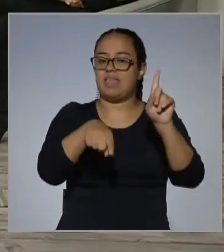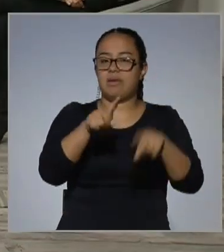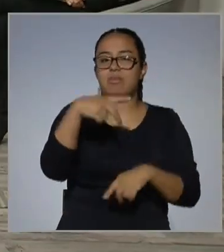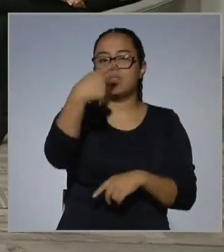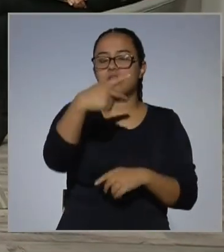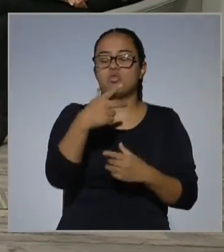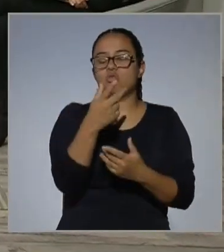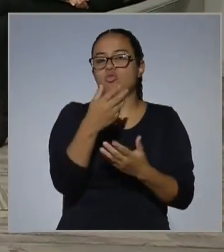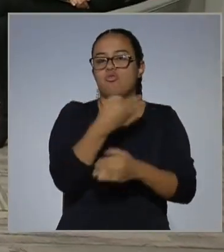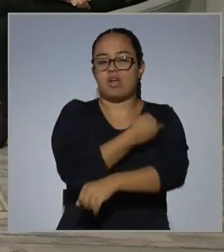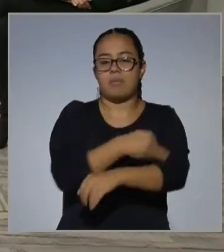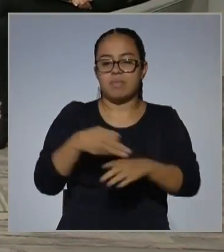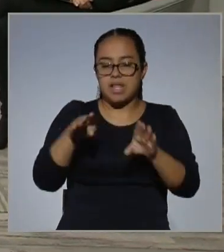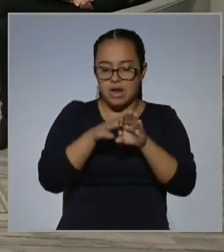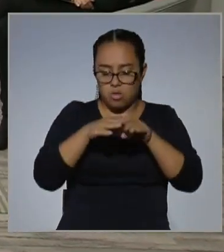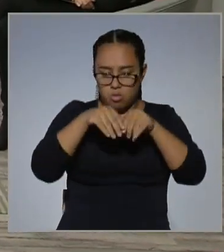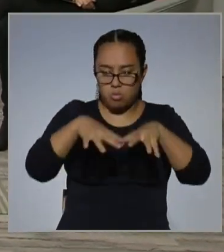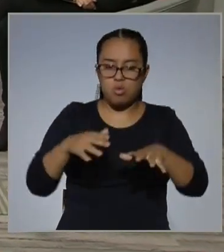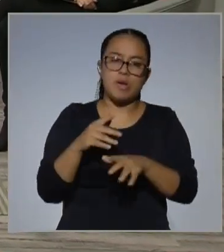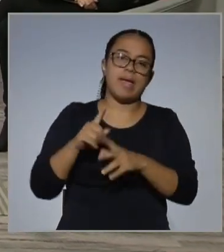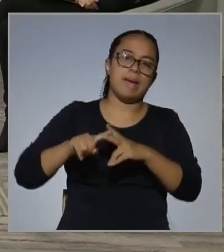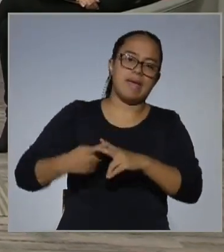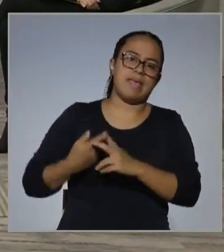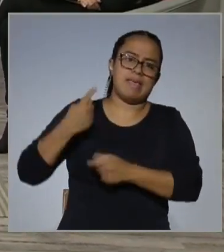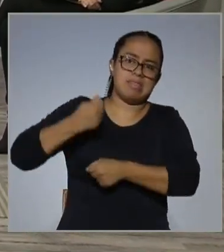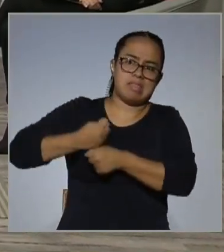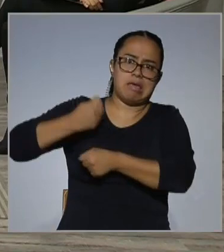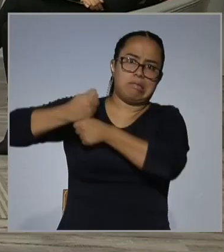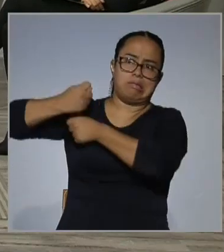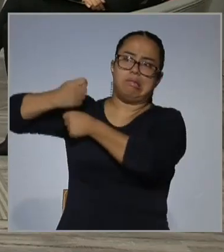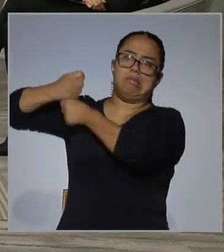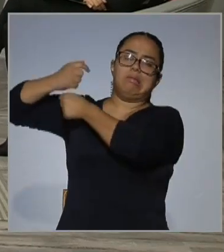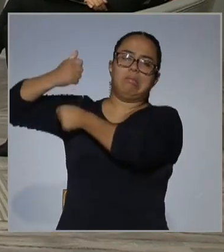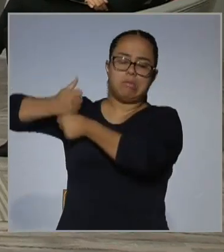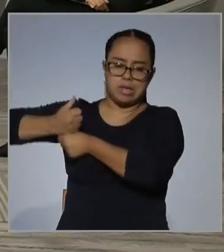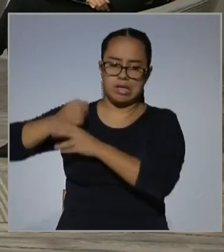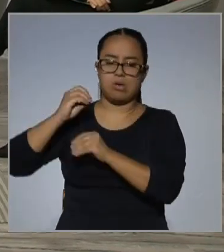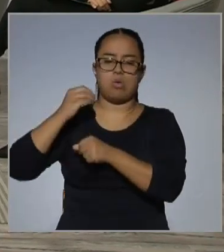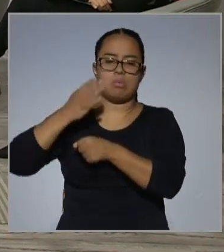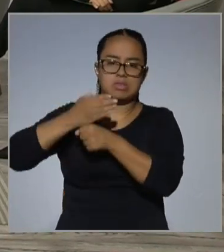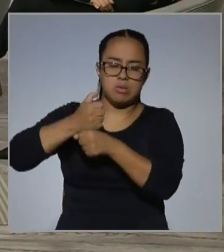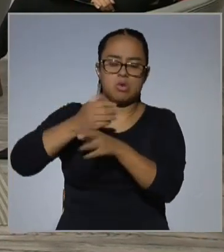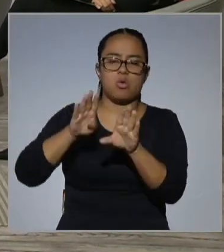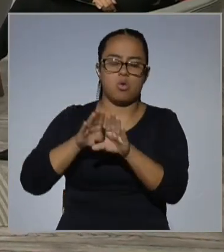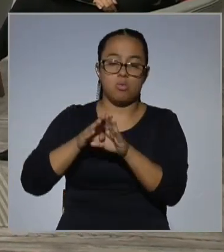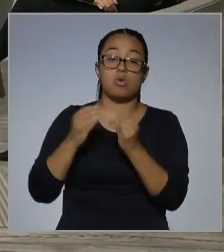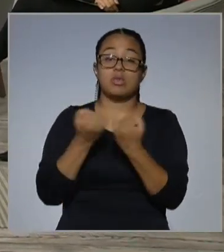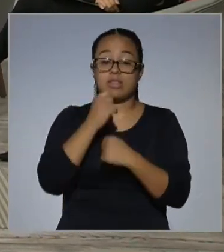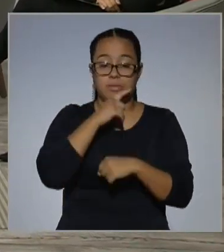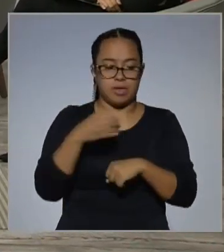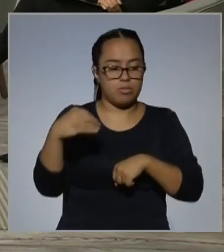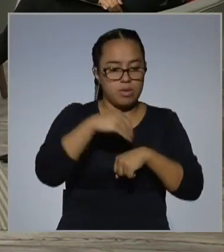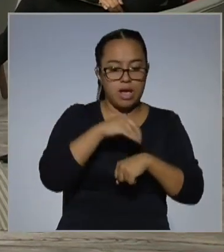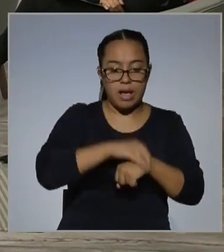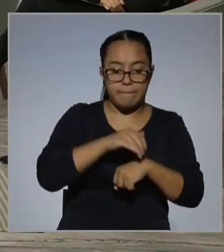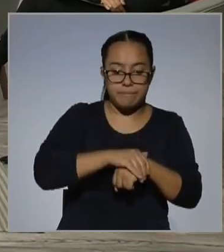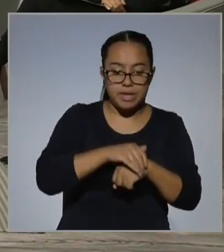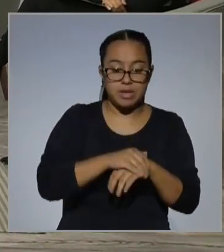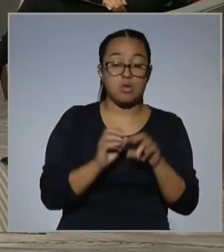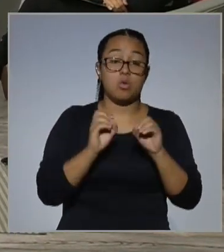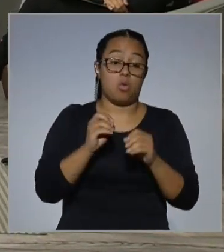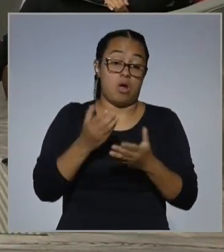árbol genealógico, nuestras relaciones sociales, comunitarias, se incorporan amigos, veíamos hace un momento que también se llegan a